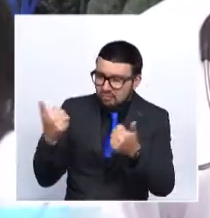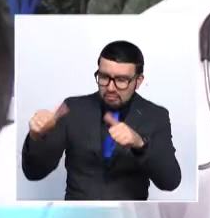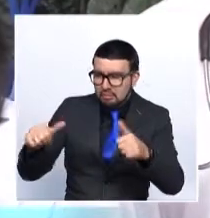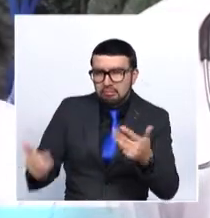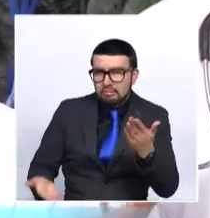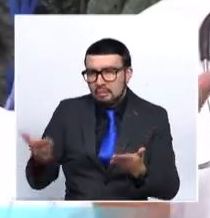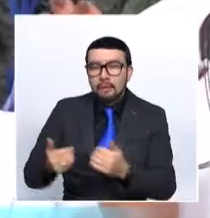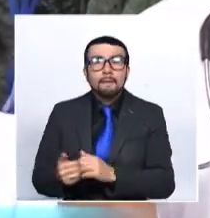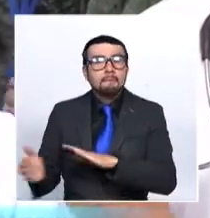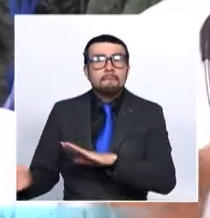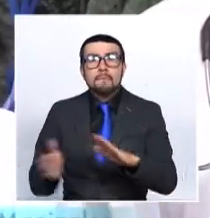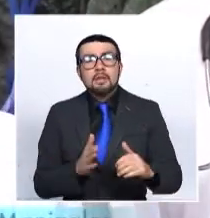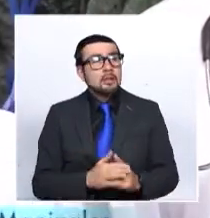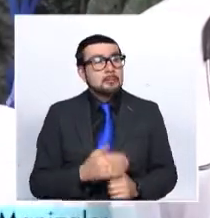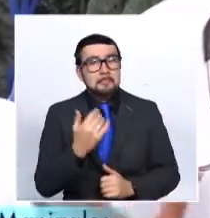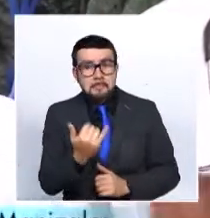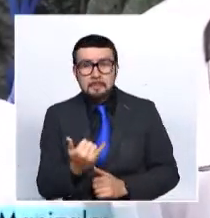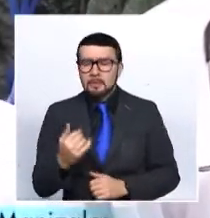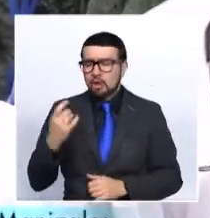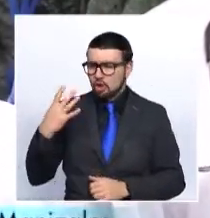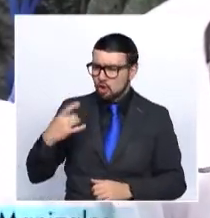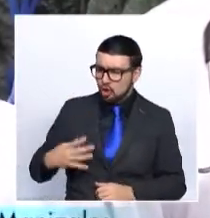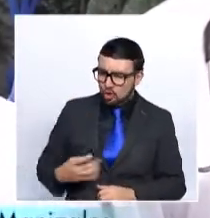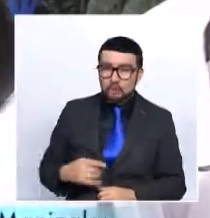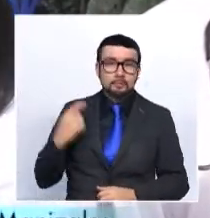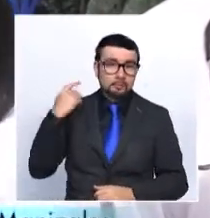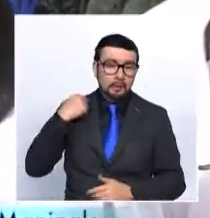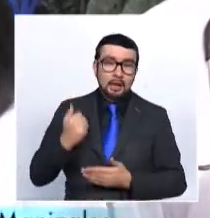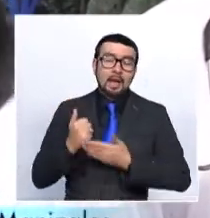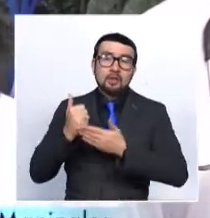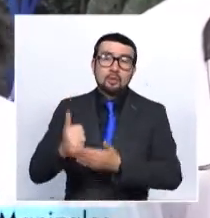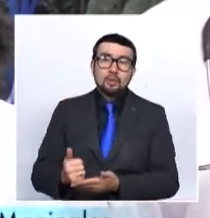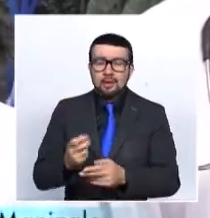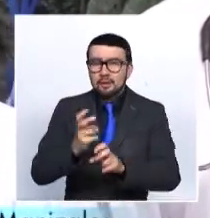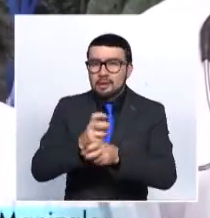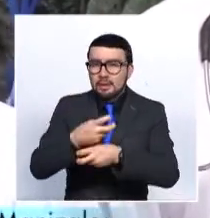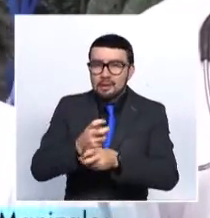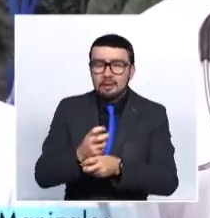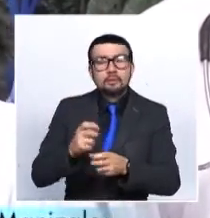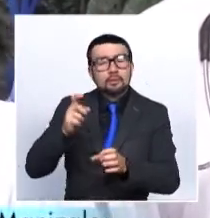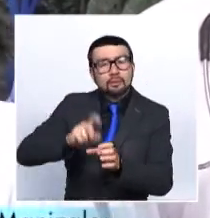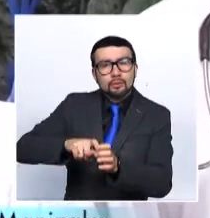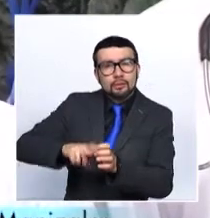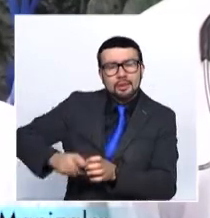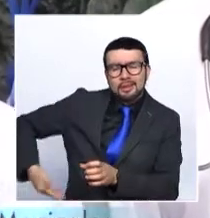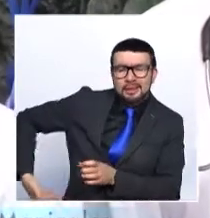de quiropraxia para manejo de dolor, lumbalgias, la parte de